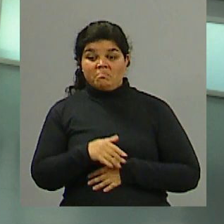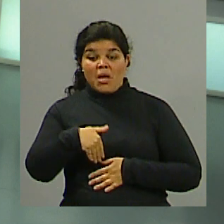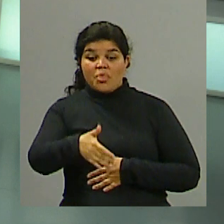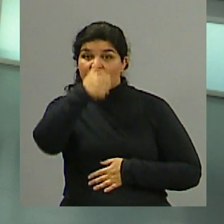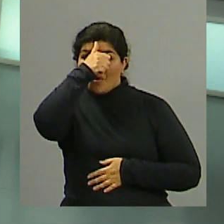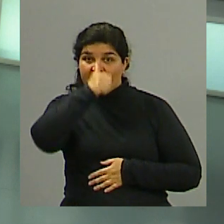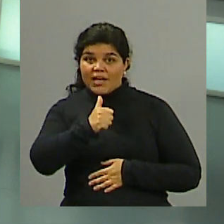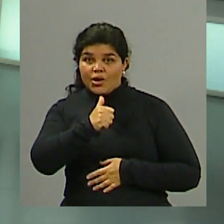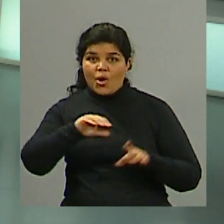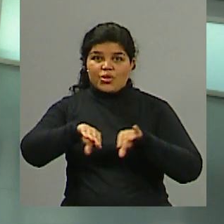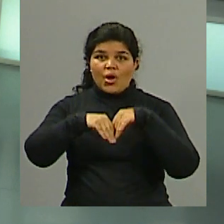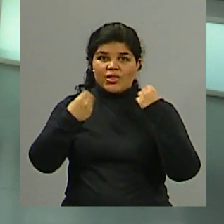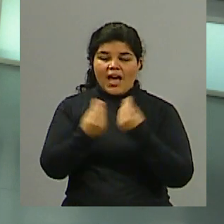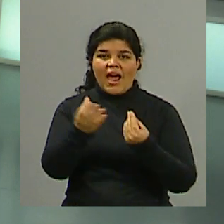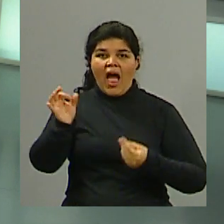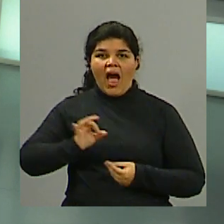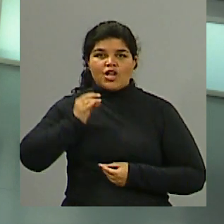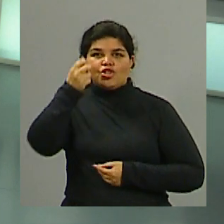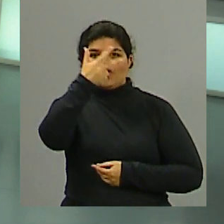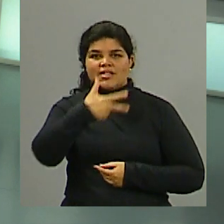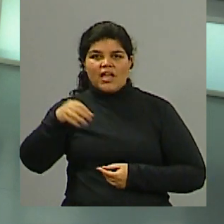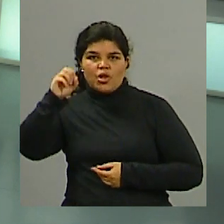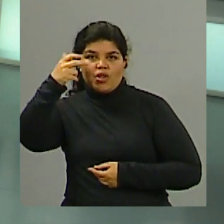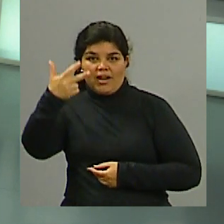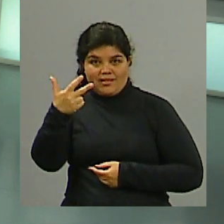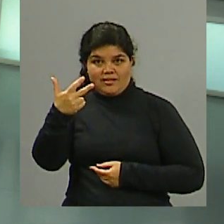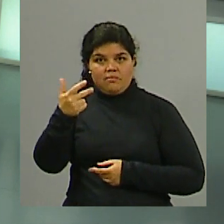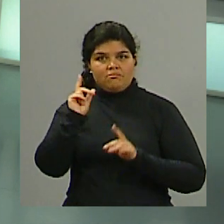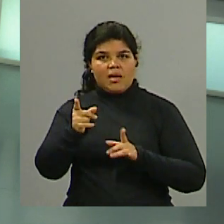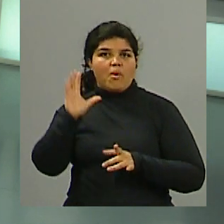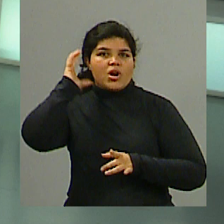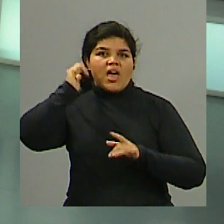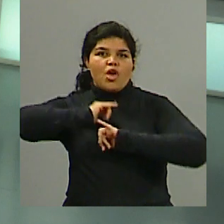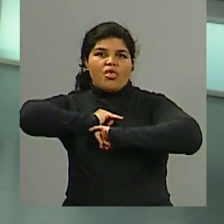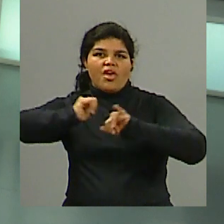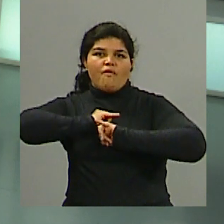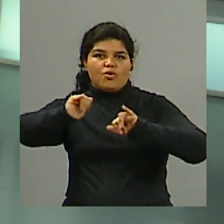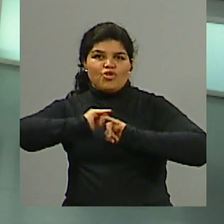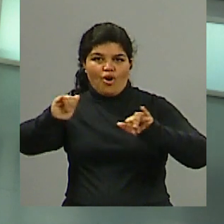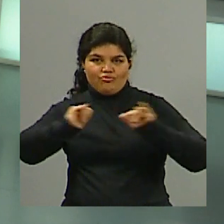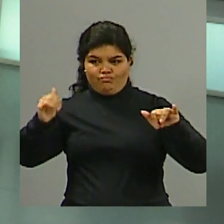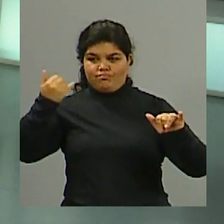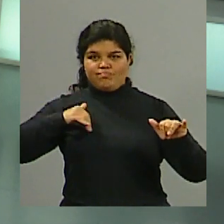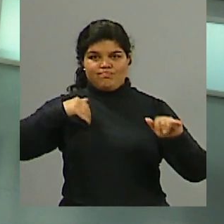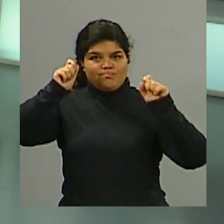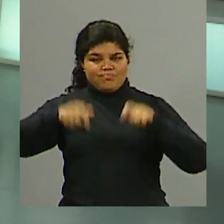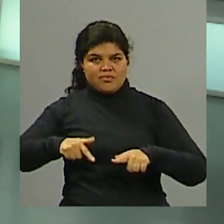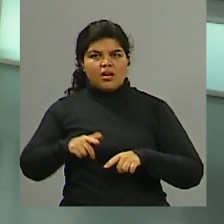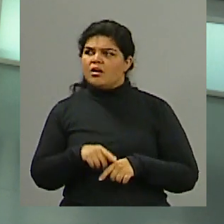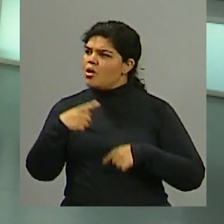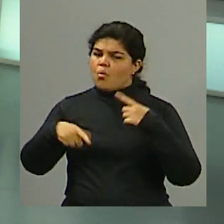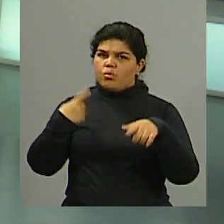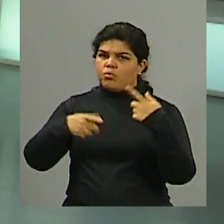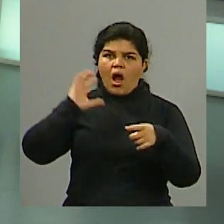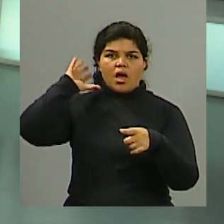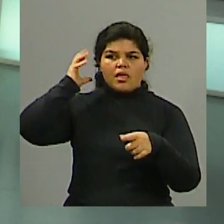se cumplen 103 años de la radiodifusión argentina y es un medio de comunicación que siempre está vigente pese a